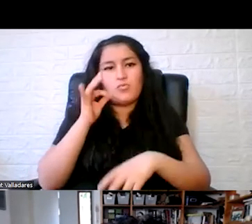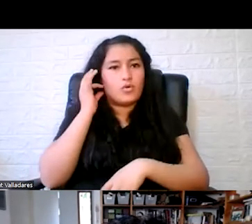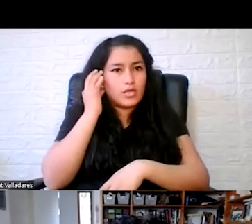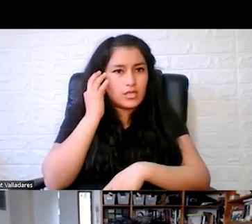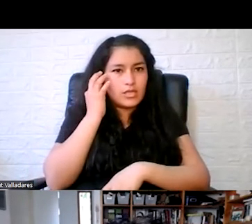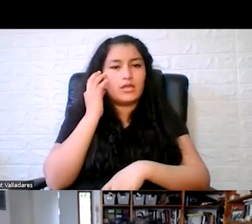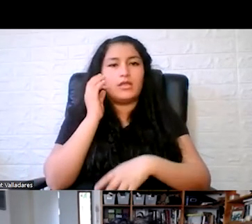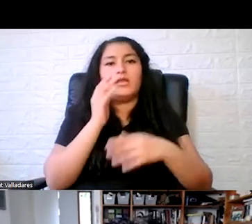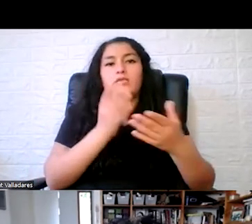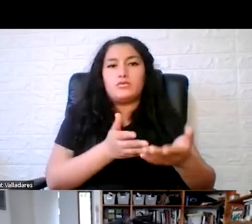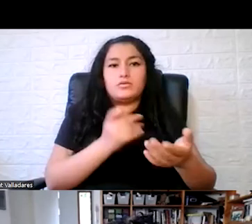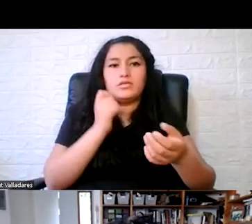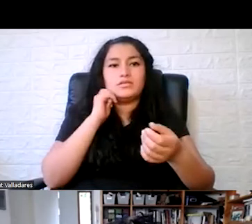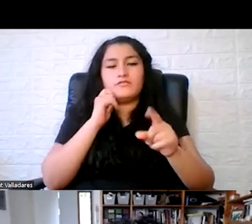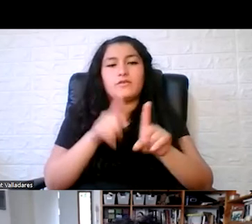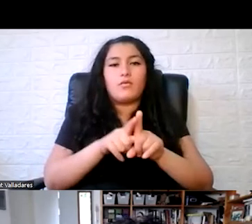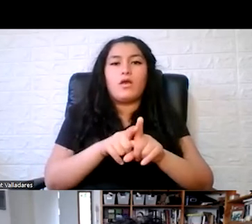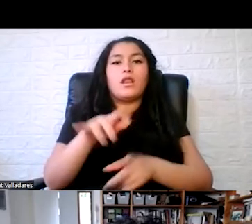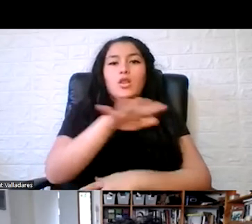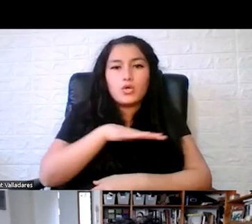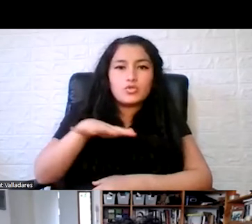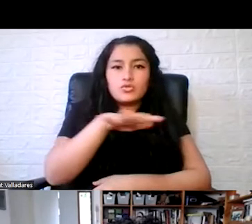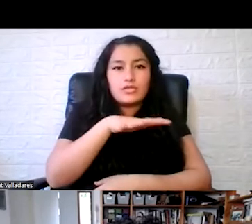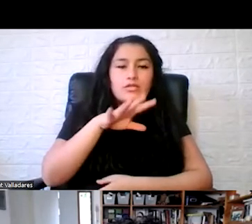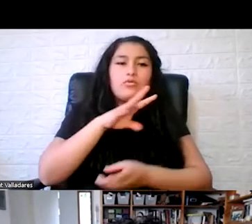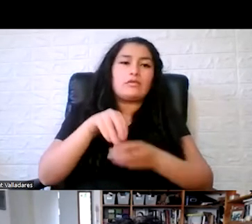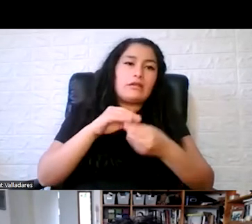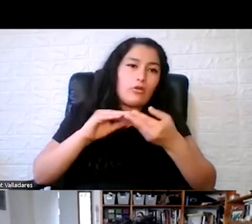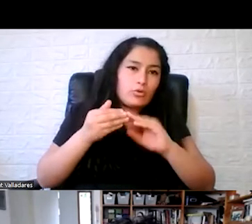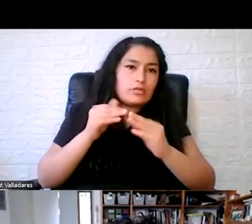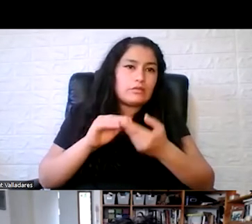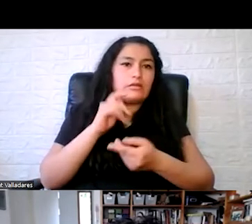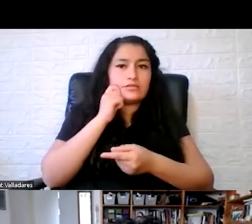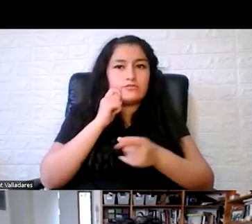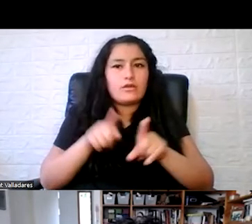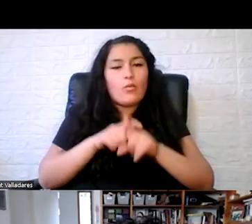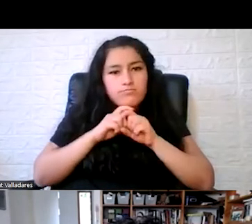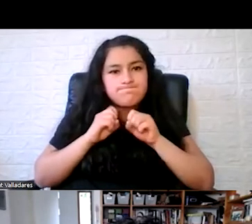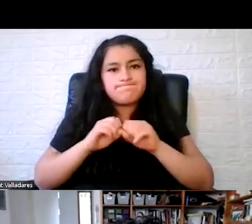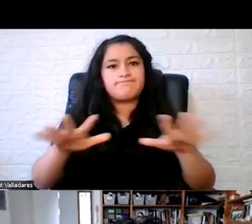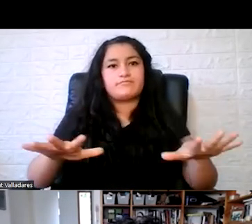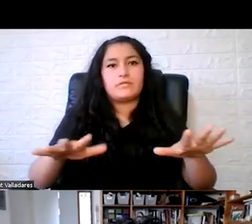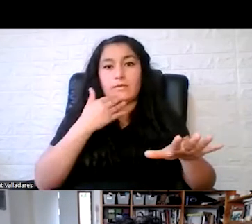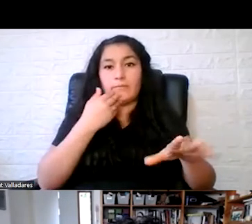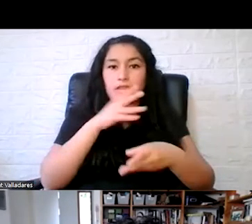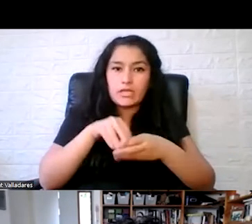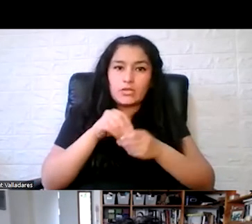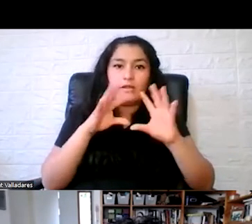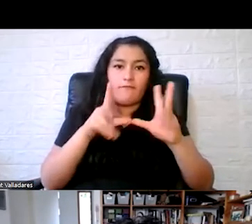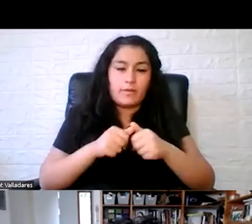sino que también son contextos intracomunitarios en que esto se reproduce, incluso intrafamiliar.